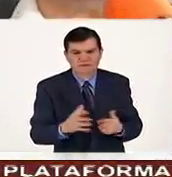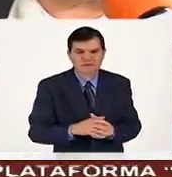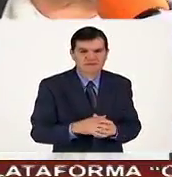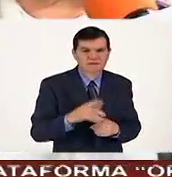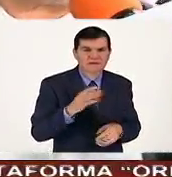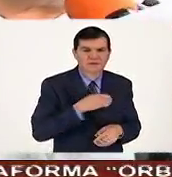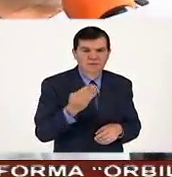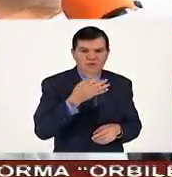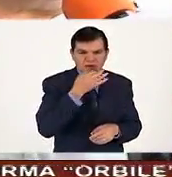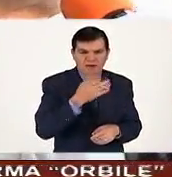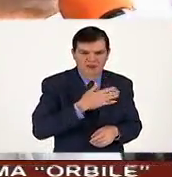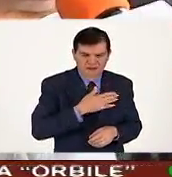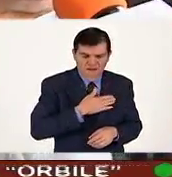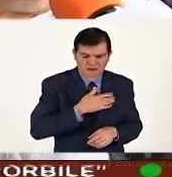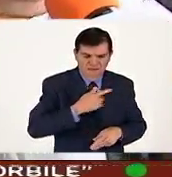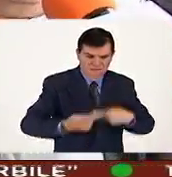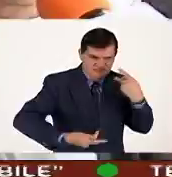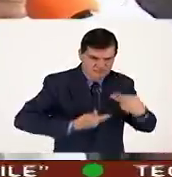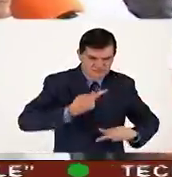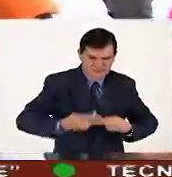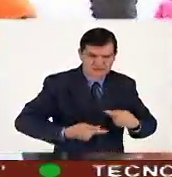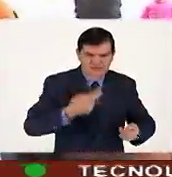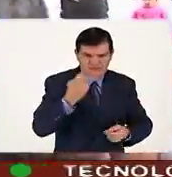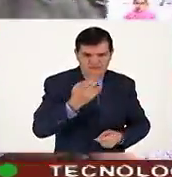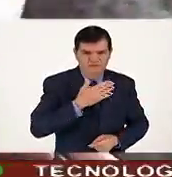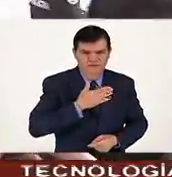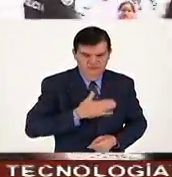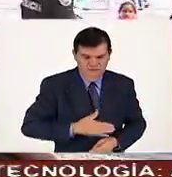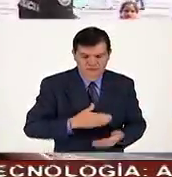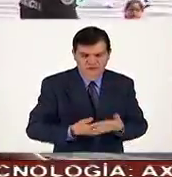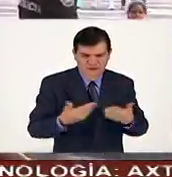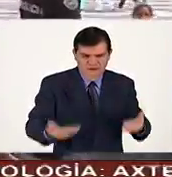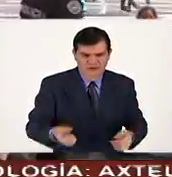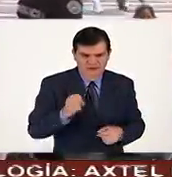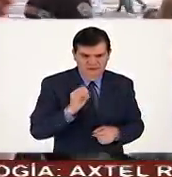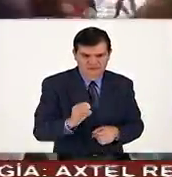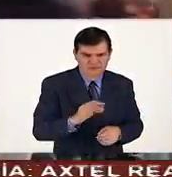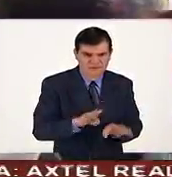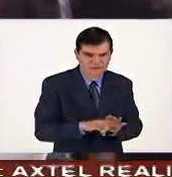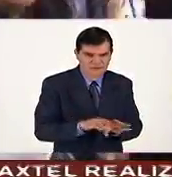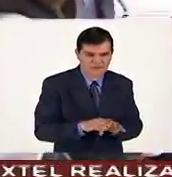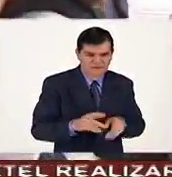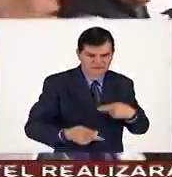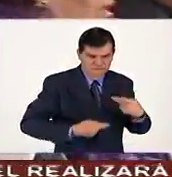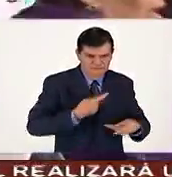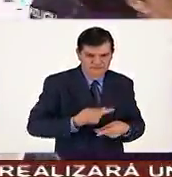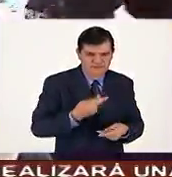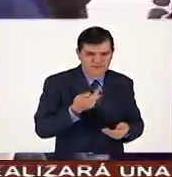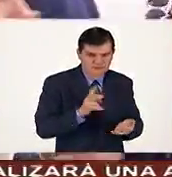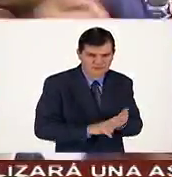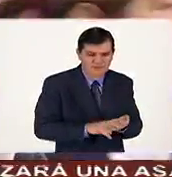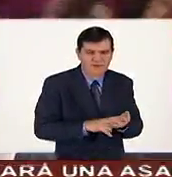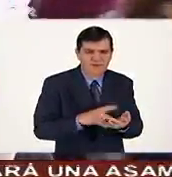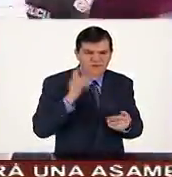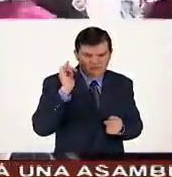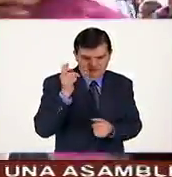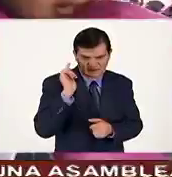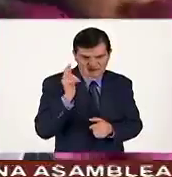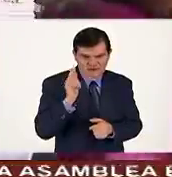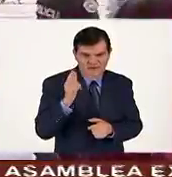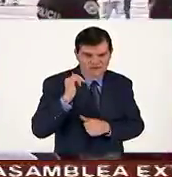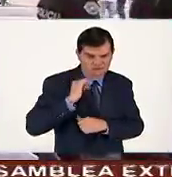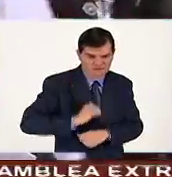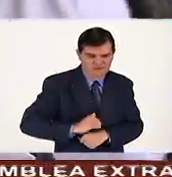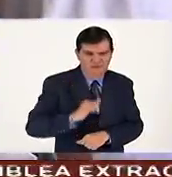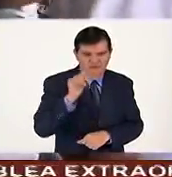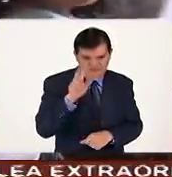Qué bueno que nos toman en cuenta, es justo que ahora sí se nos tome en cuenta y que ojalá la